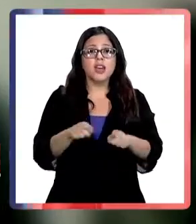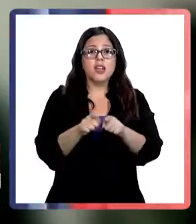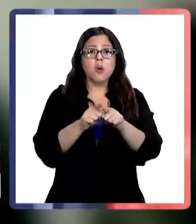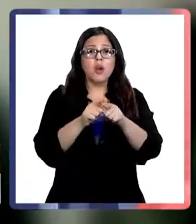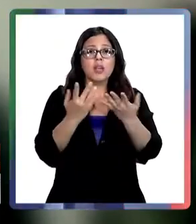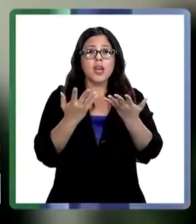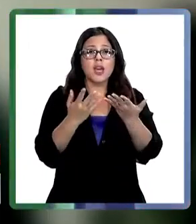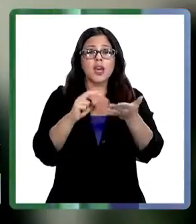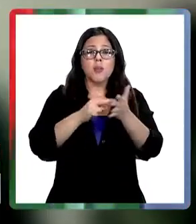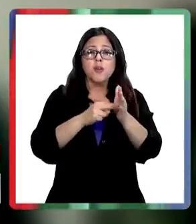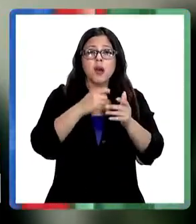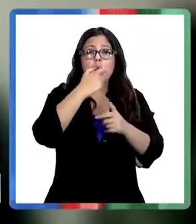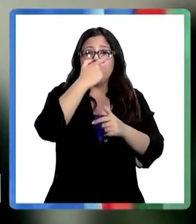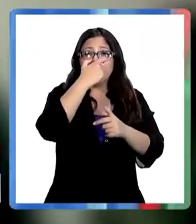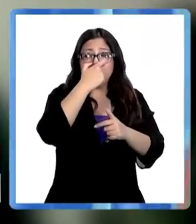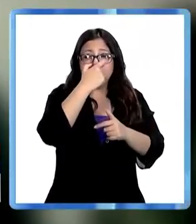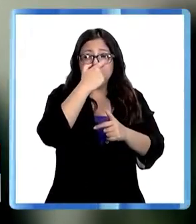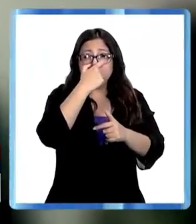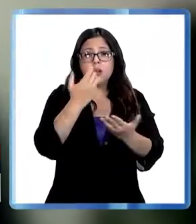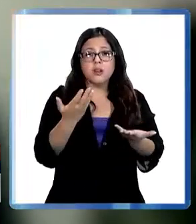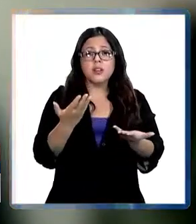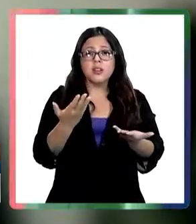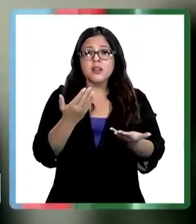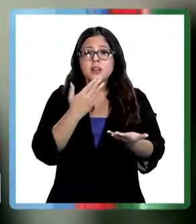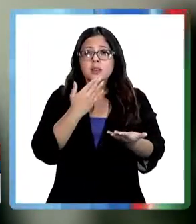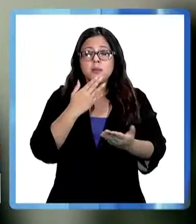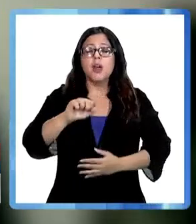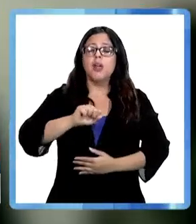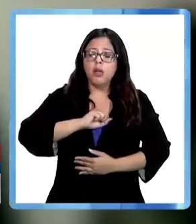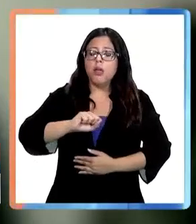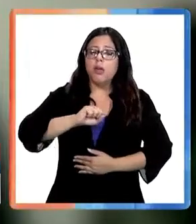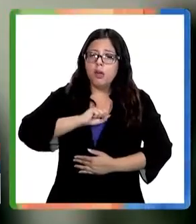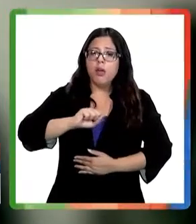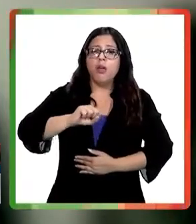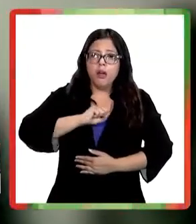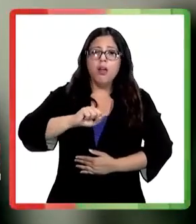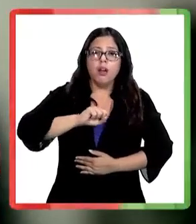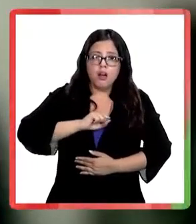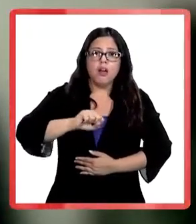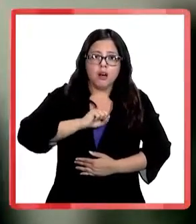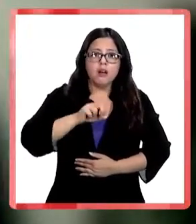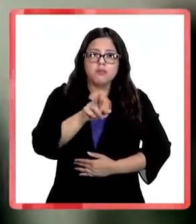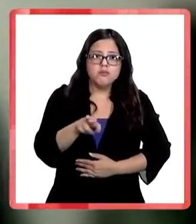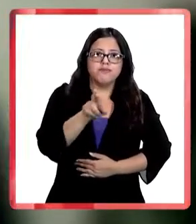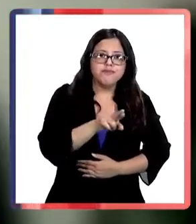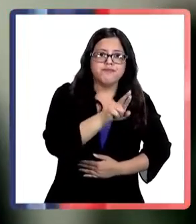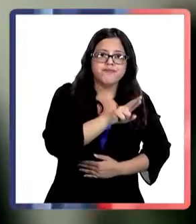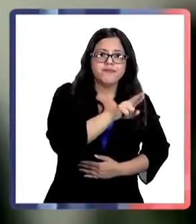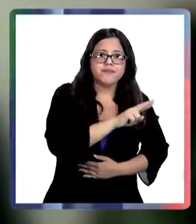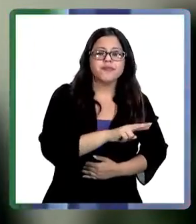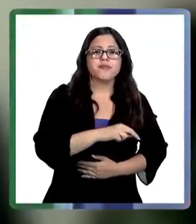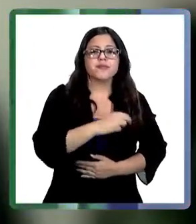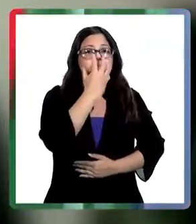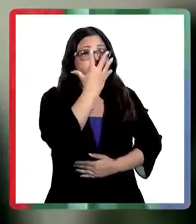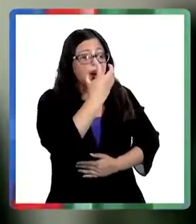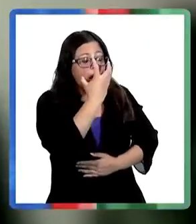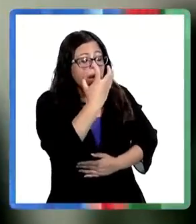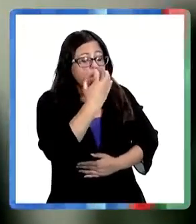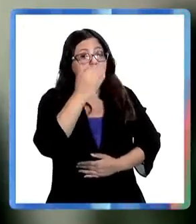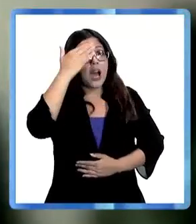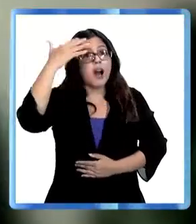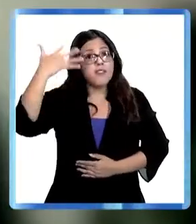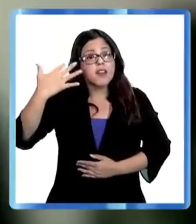prurito nasal u ocular, porque es una tos como insidiosa, persistente. La alergia no dan fiebre,